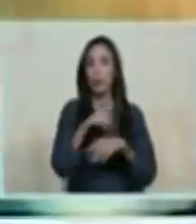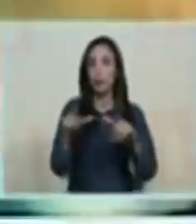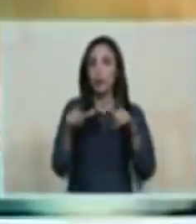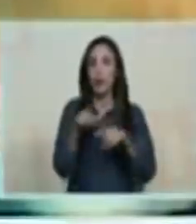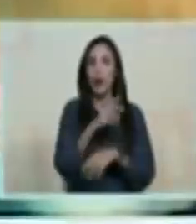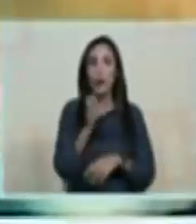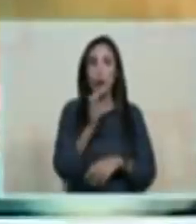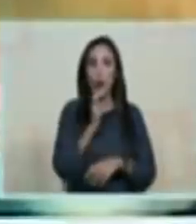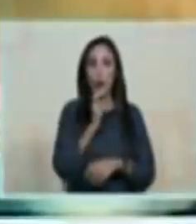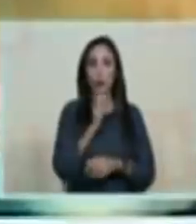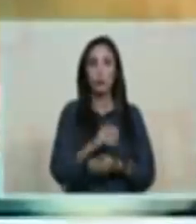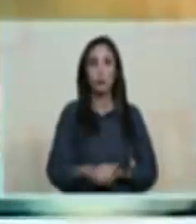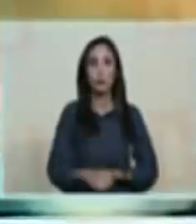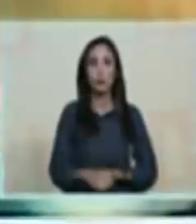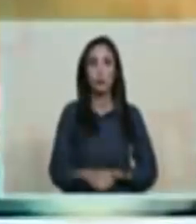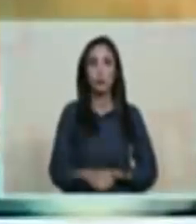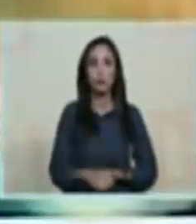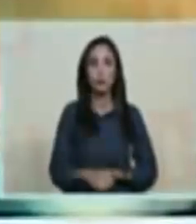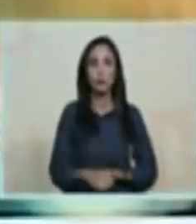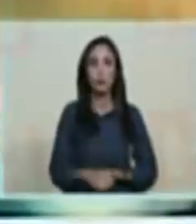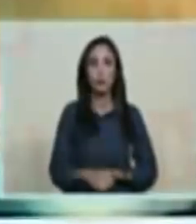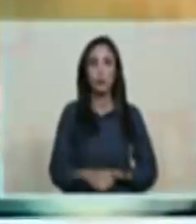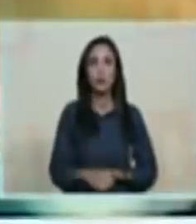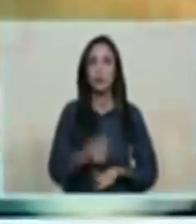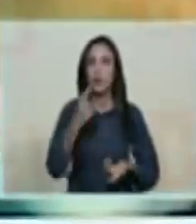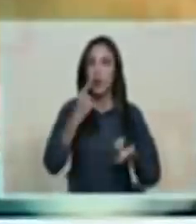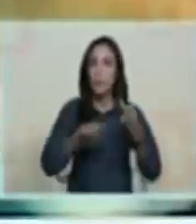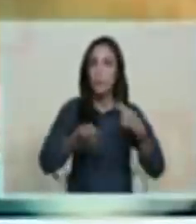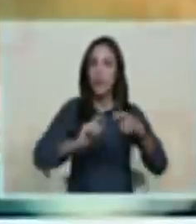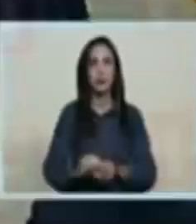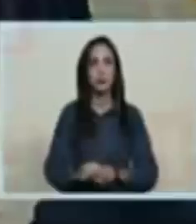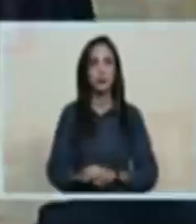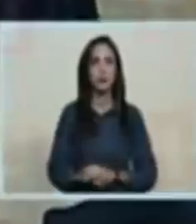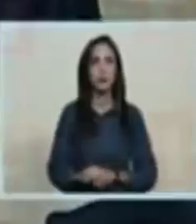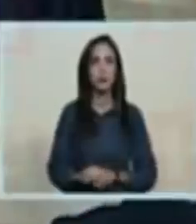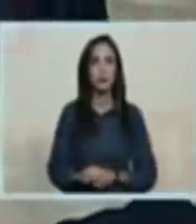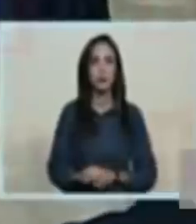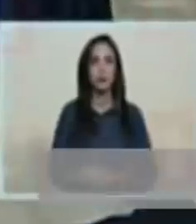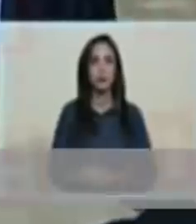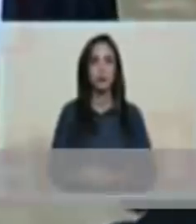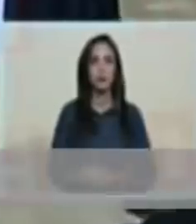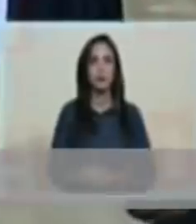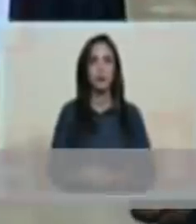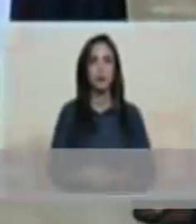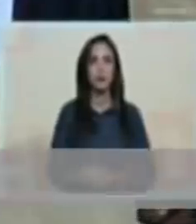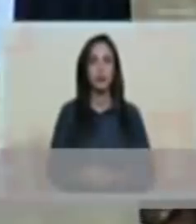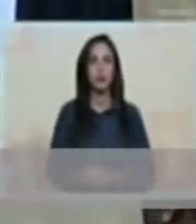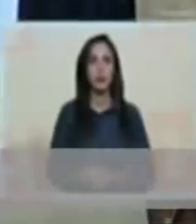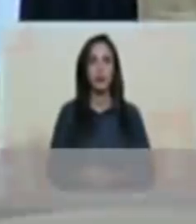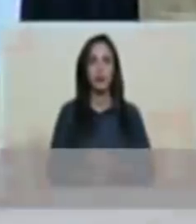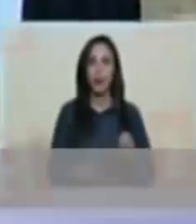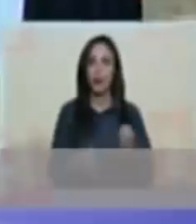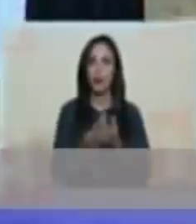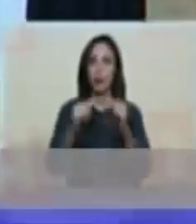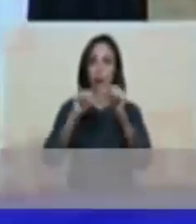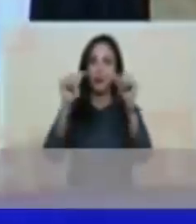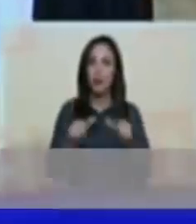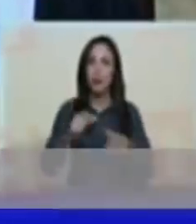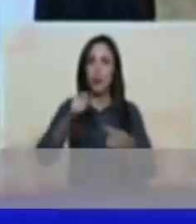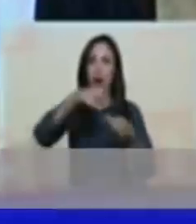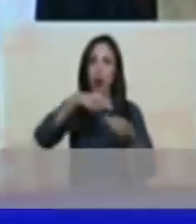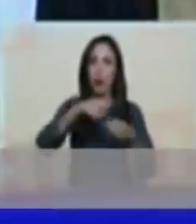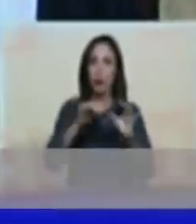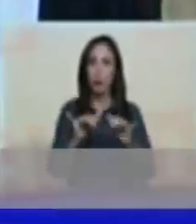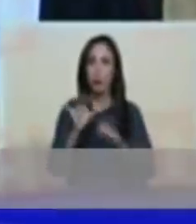otras criptomonedas como el Bitcoin, que son independientes de los gobiernos, la administración de Nicolás Maduro tiene el poder de aumentar el número de petros